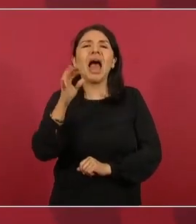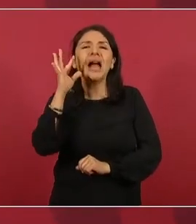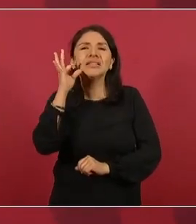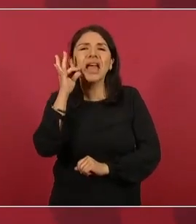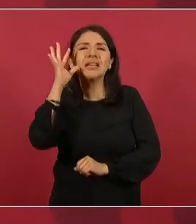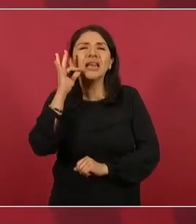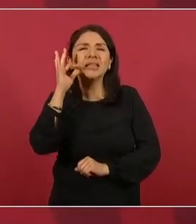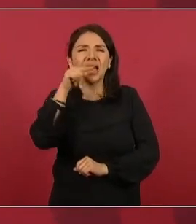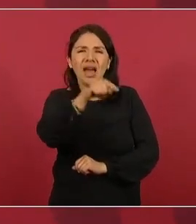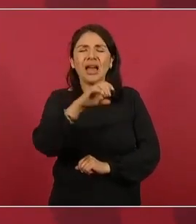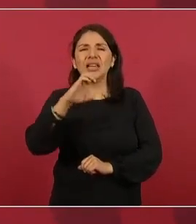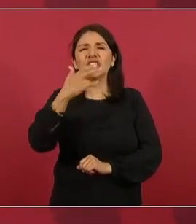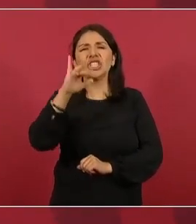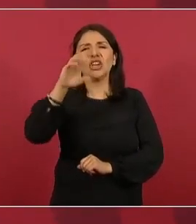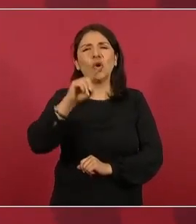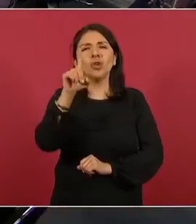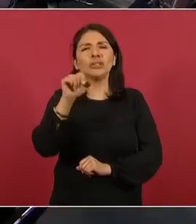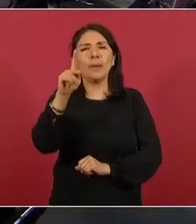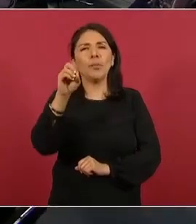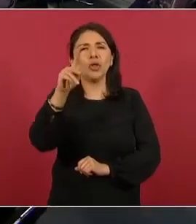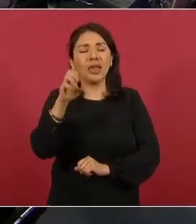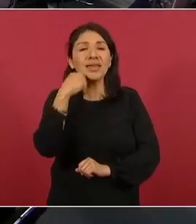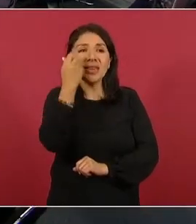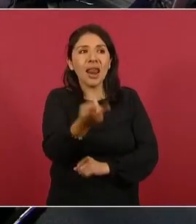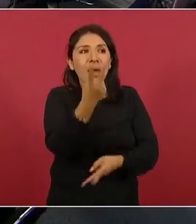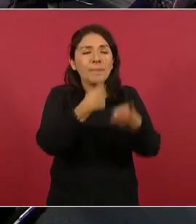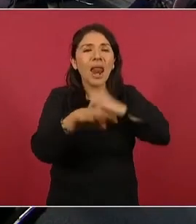chico zapote. Entonces es